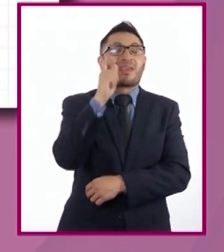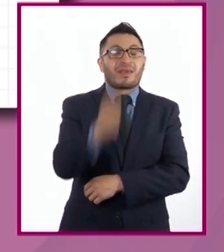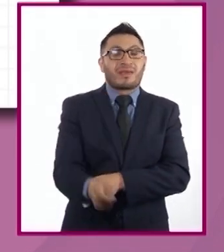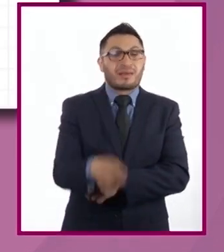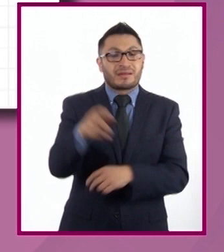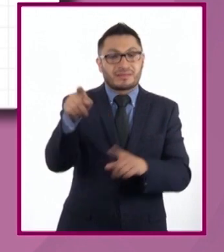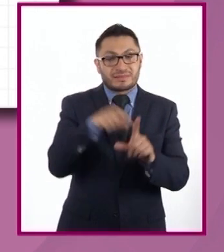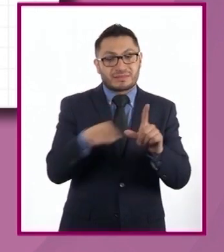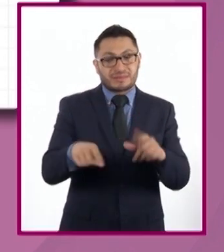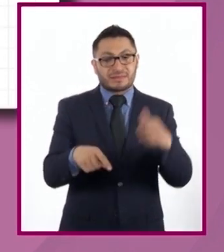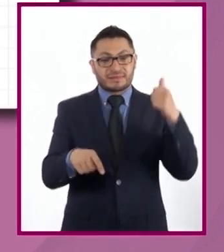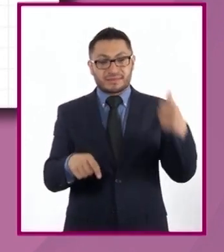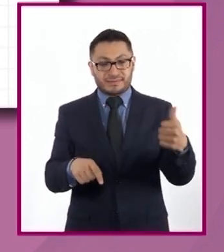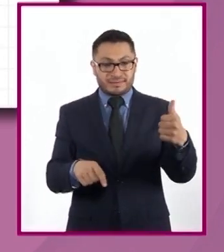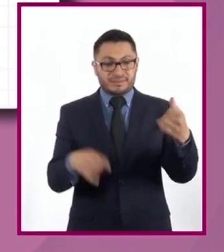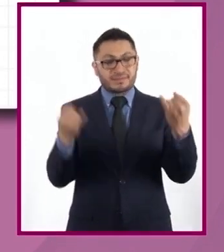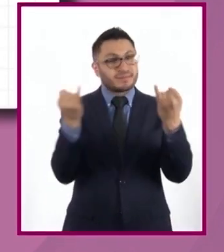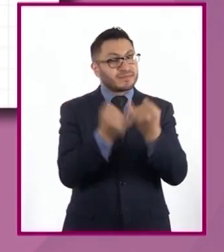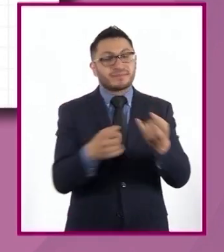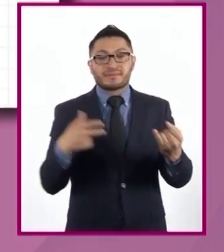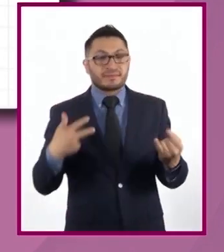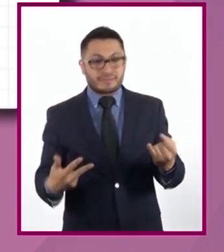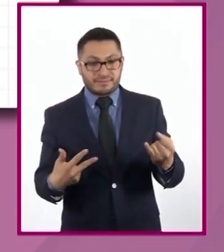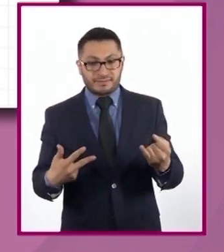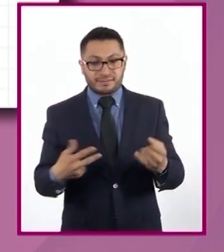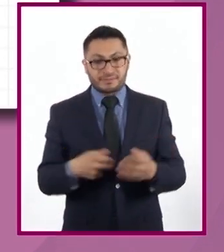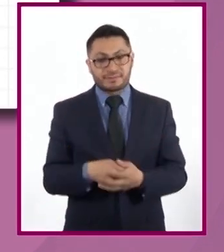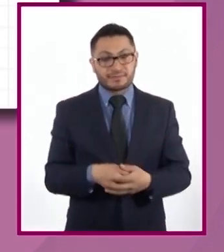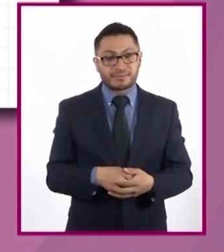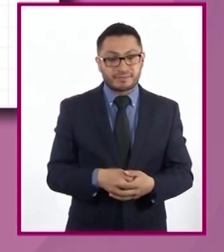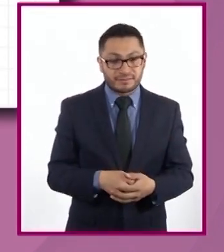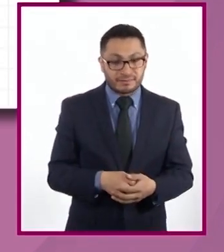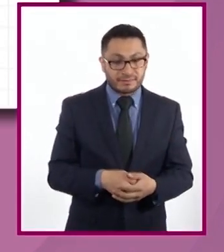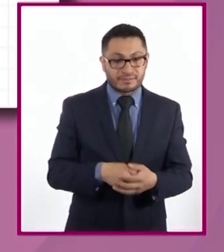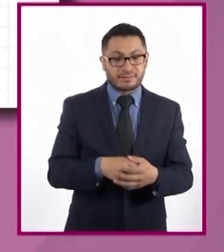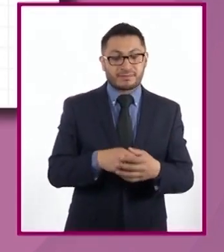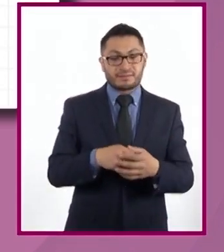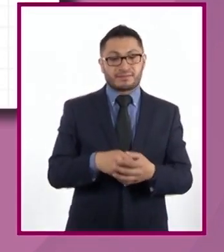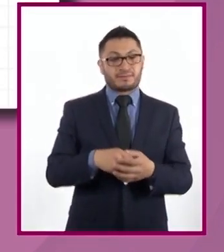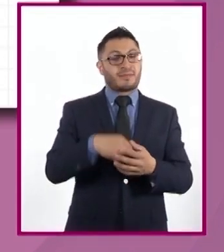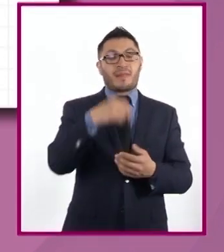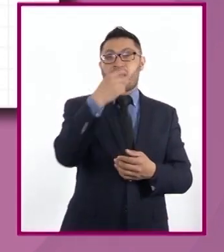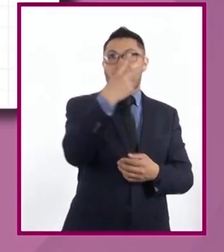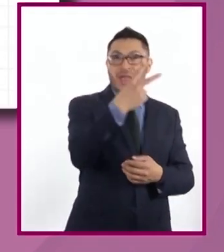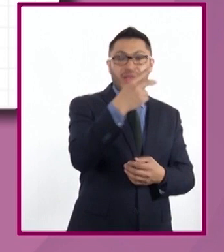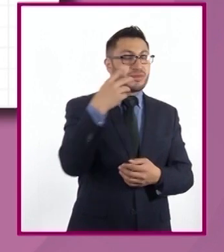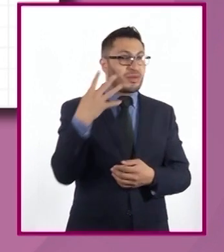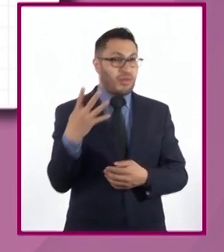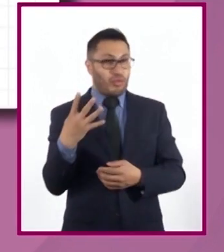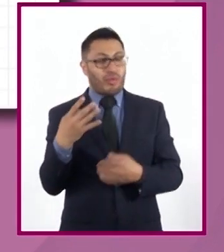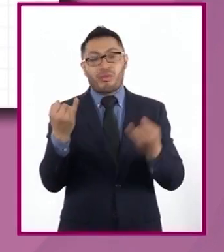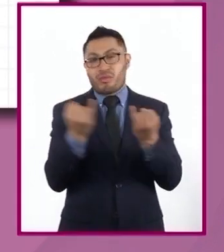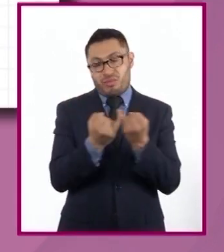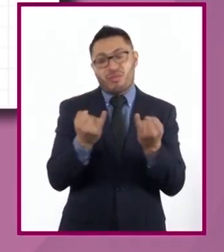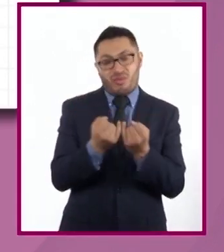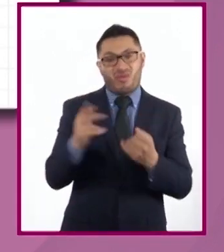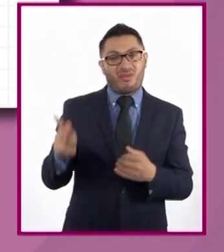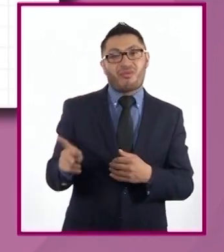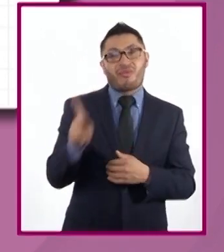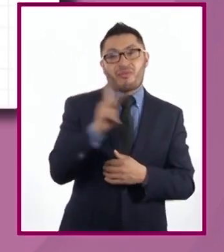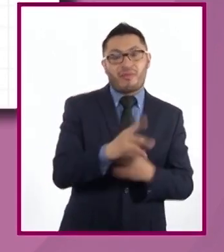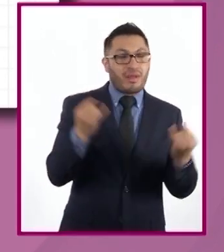el ángulo 6 mide lo mismo que el 8. Por su parte, el 2 y el 4 también parecen iguales al